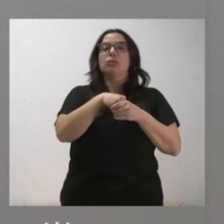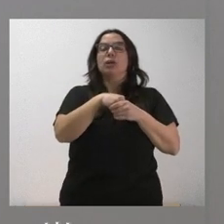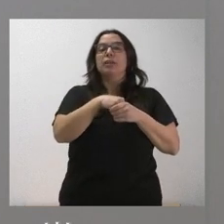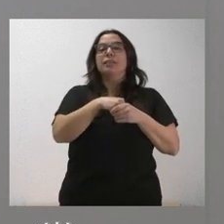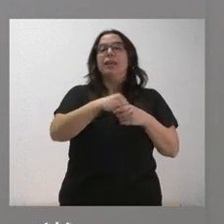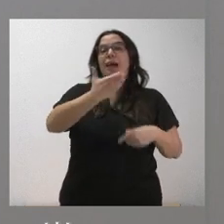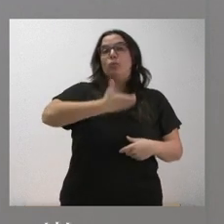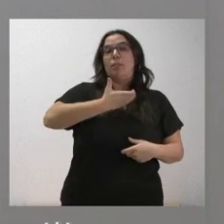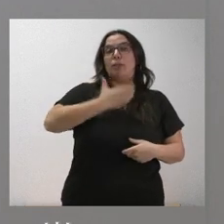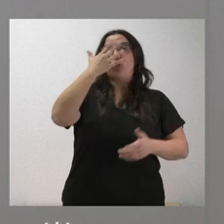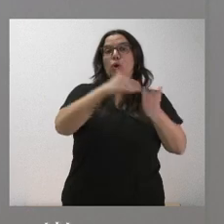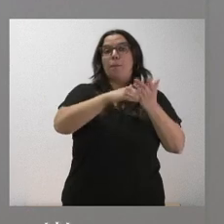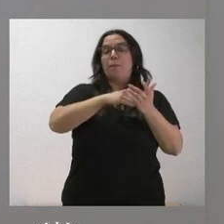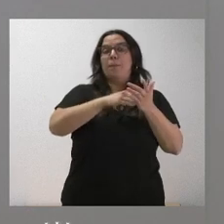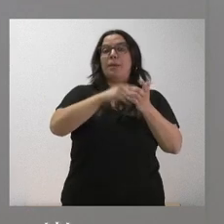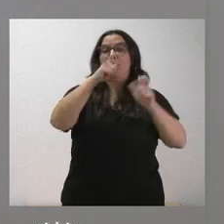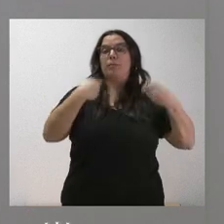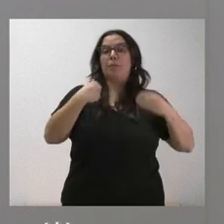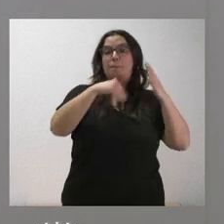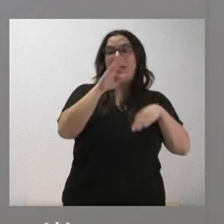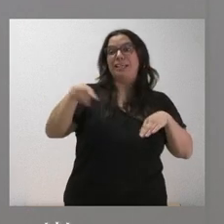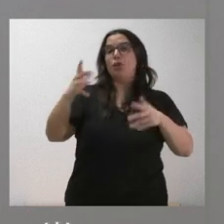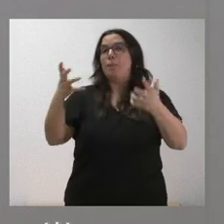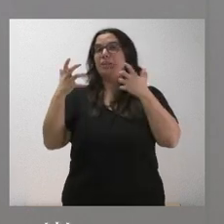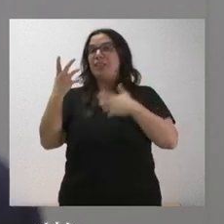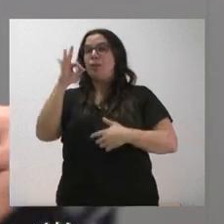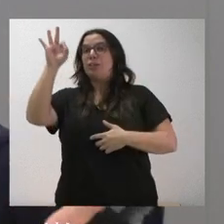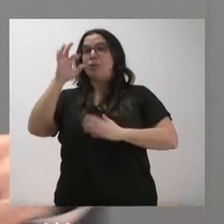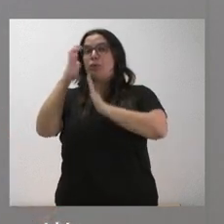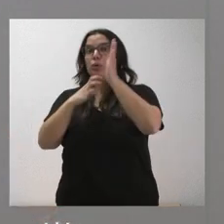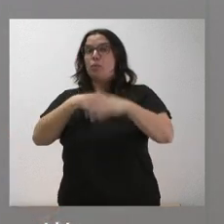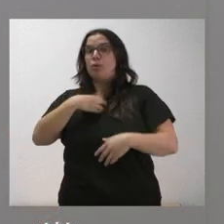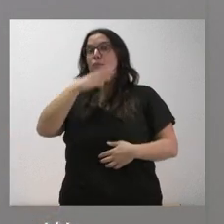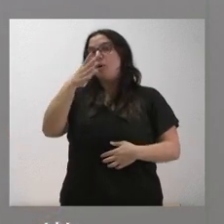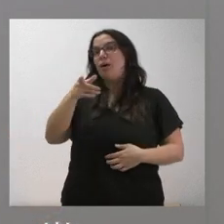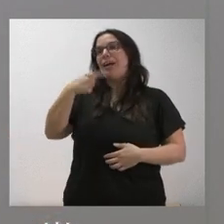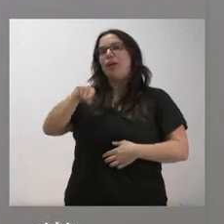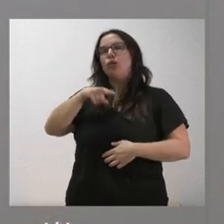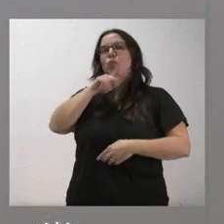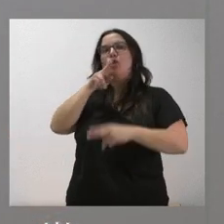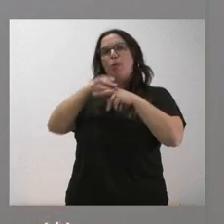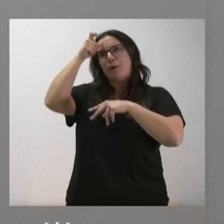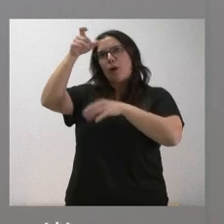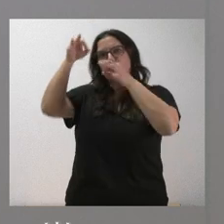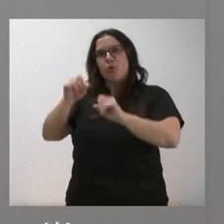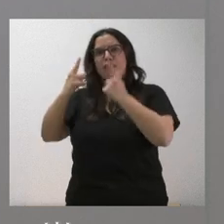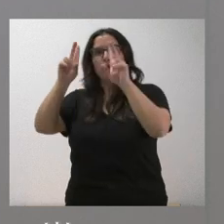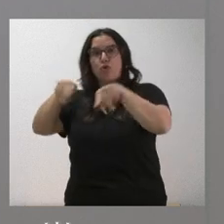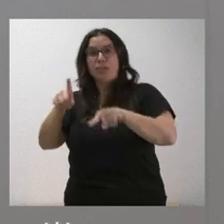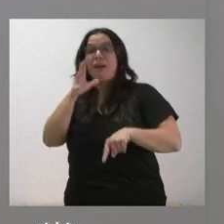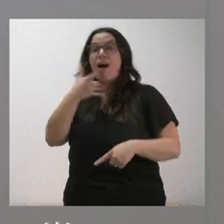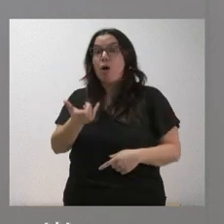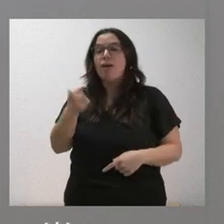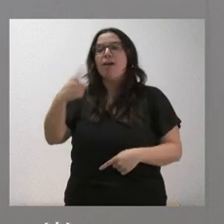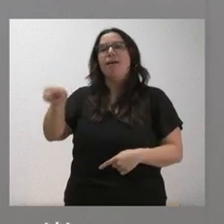habitantes no se beneficiaban de este complemento el 40% del mundo rural por no considerarse mundo rural lo que hacemos Es que estas entidades locales menores que